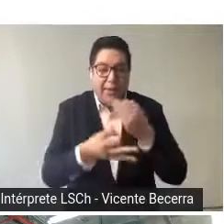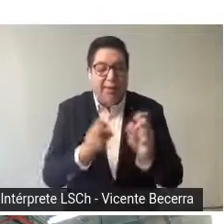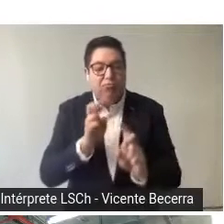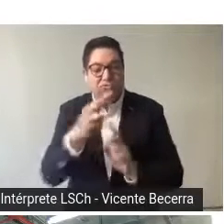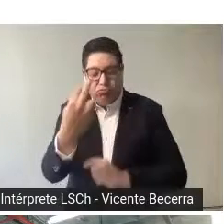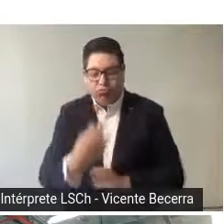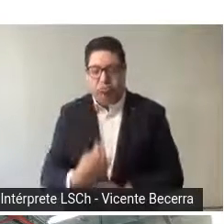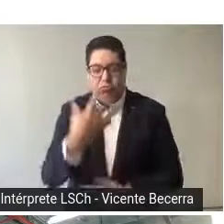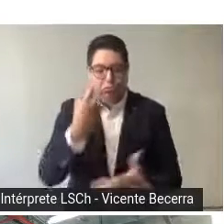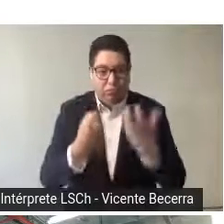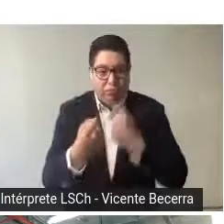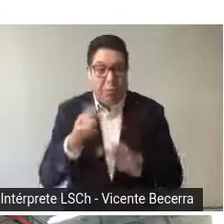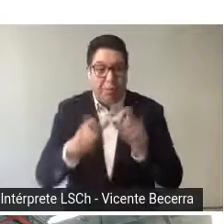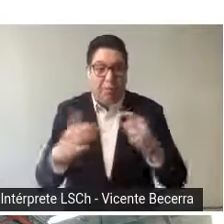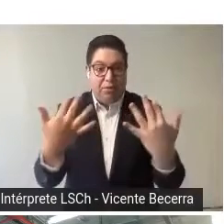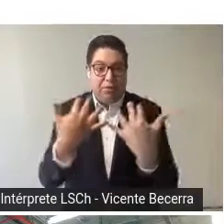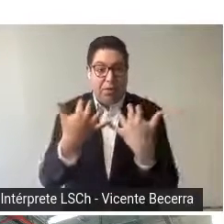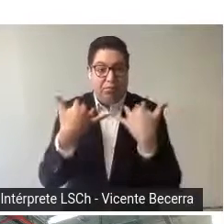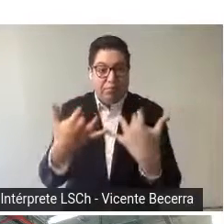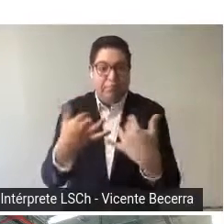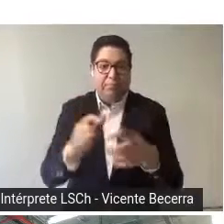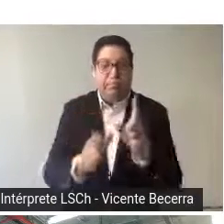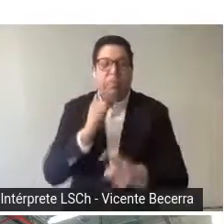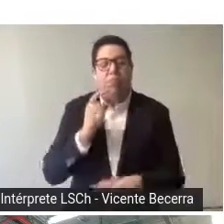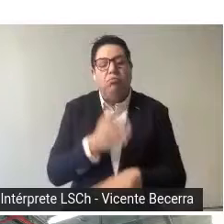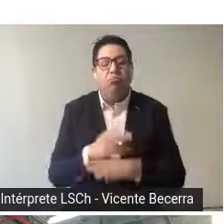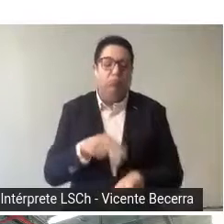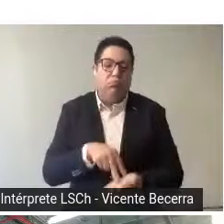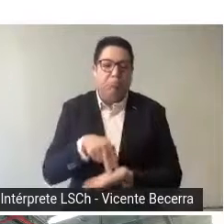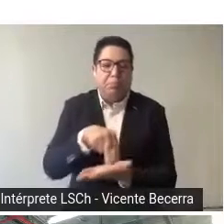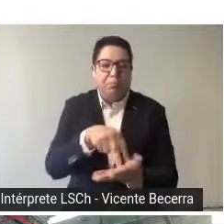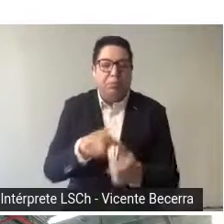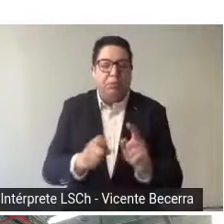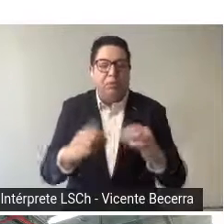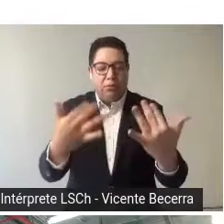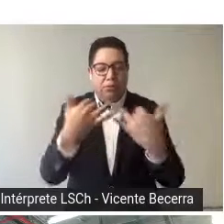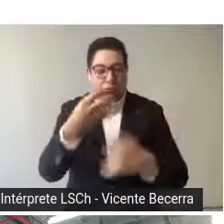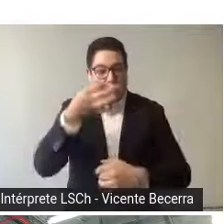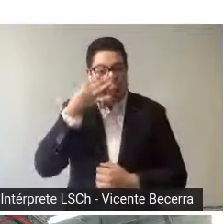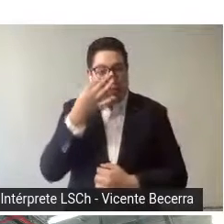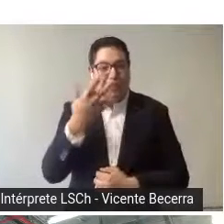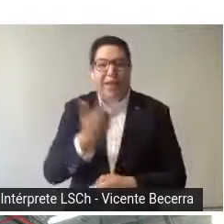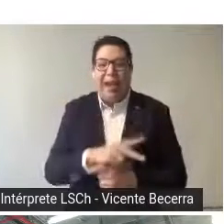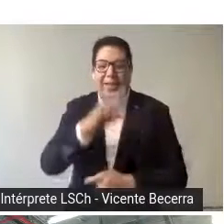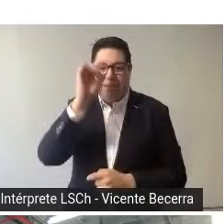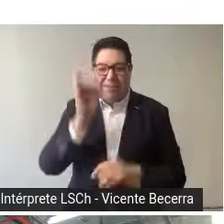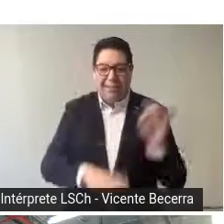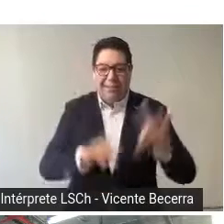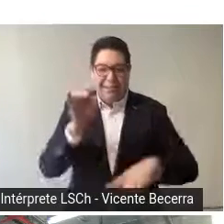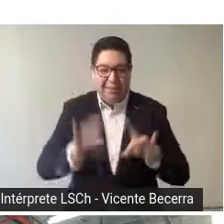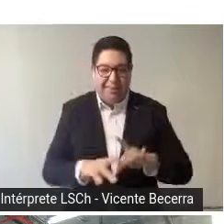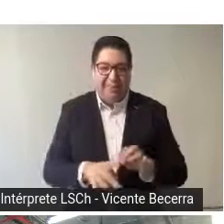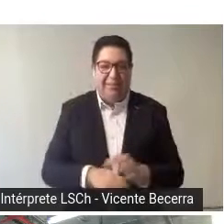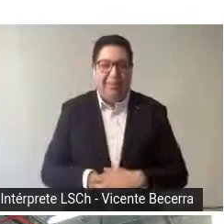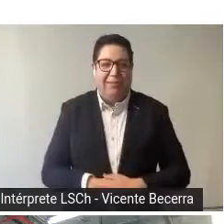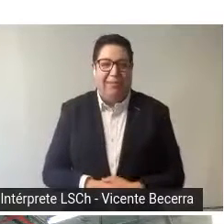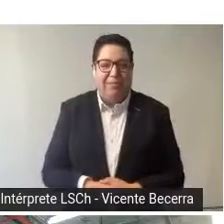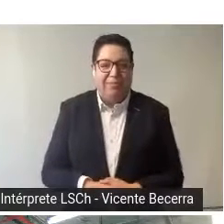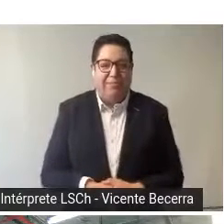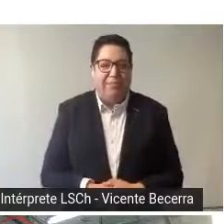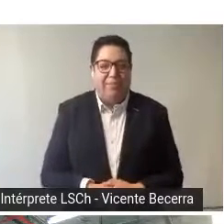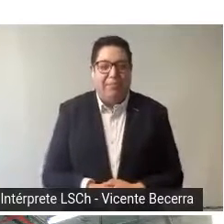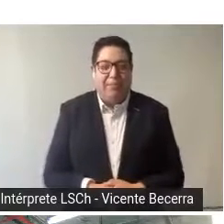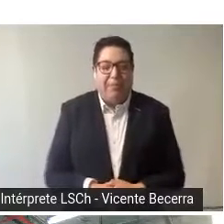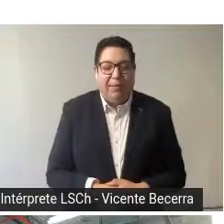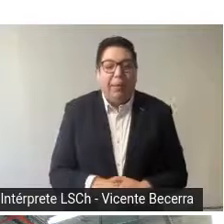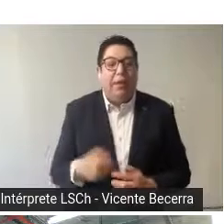Y el auditorium a donde uno se dirija, al país, eso lo percibe. Lo percibe. Uno